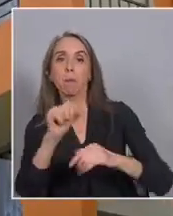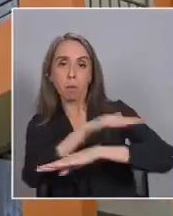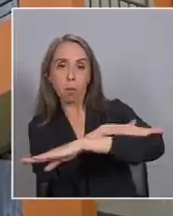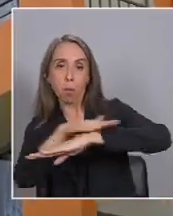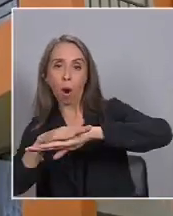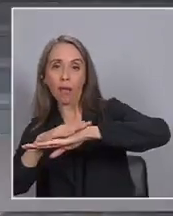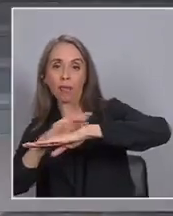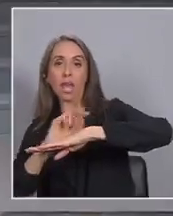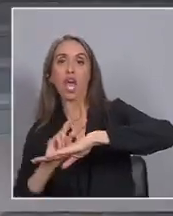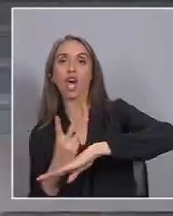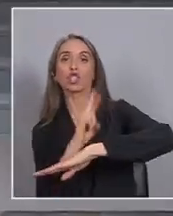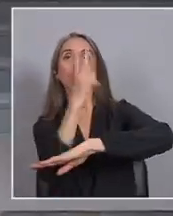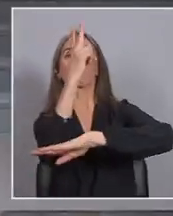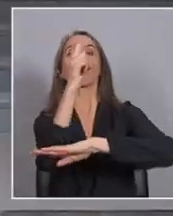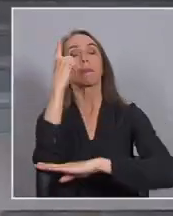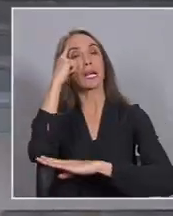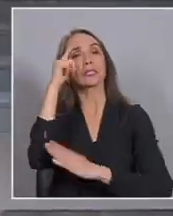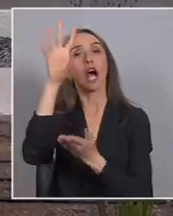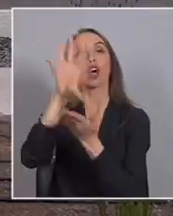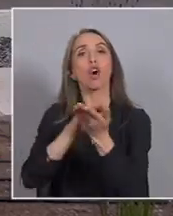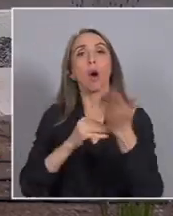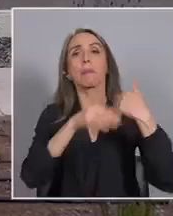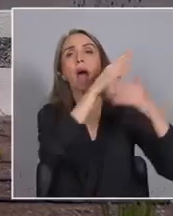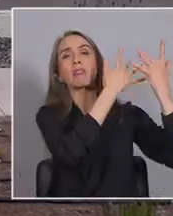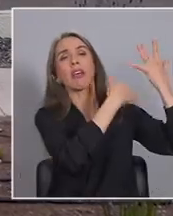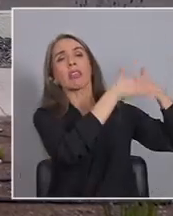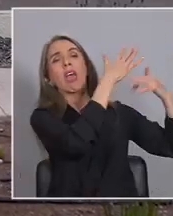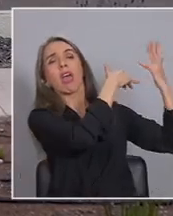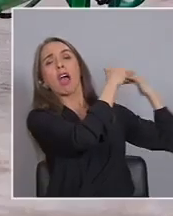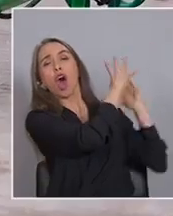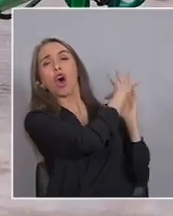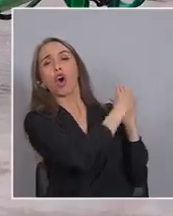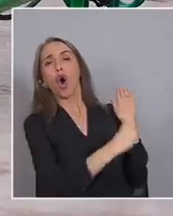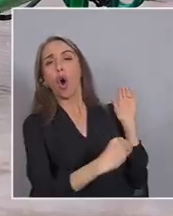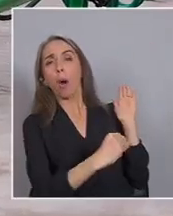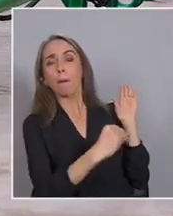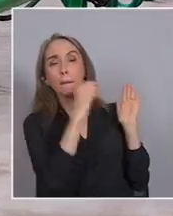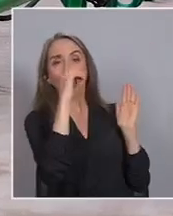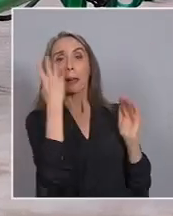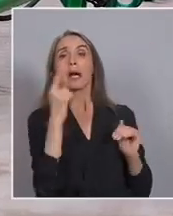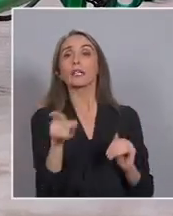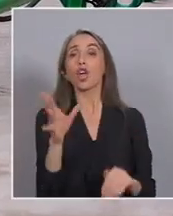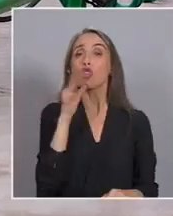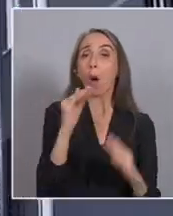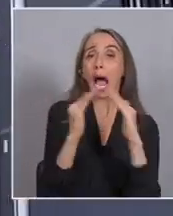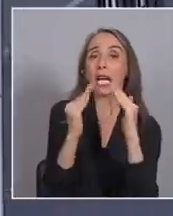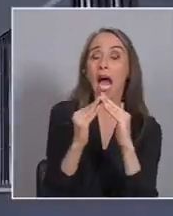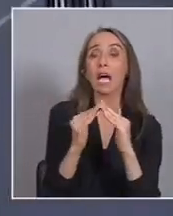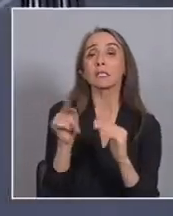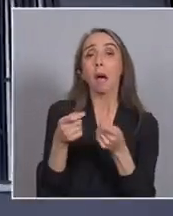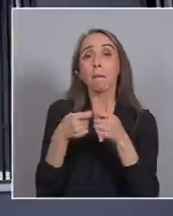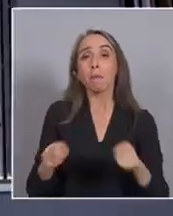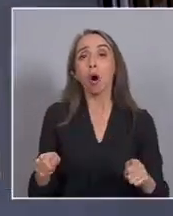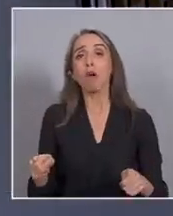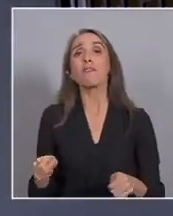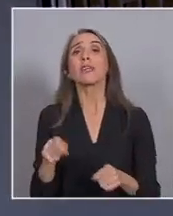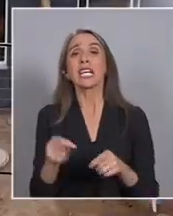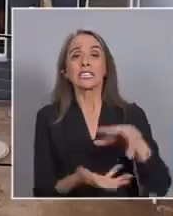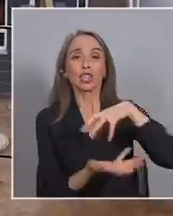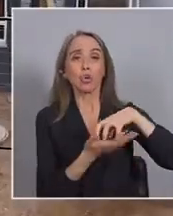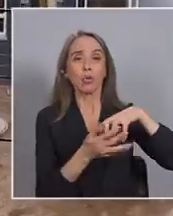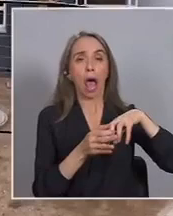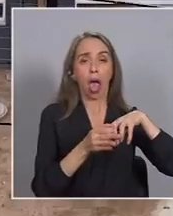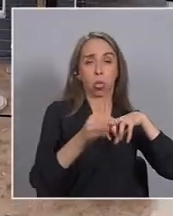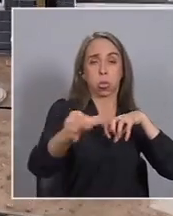se trata de replicar recetas de décadas pasadas en donde a quien no tiene vivienda o a quien es pobre se le manda a la periferia,